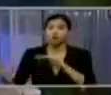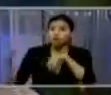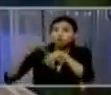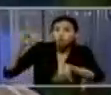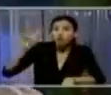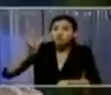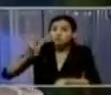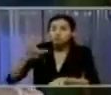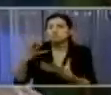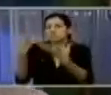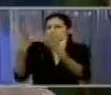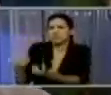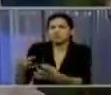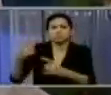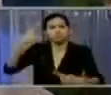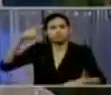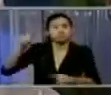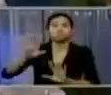seca.